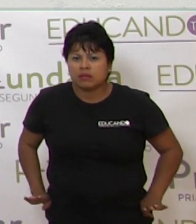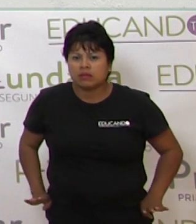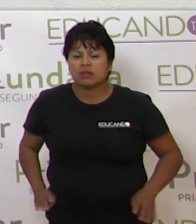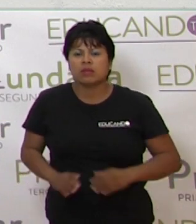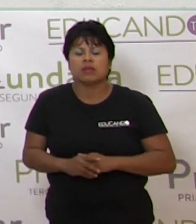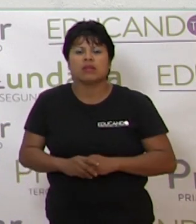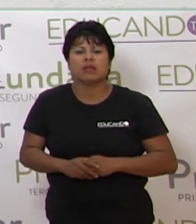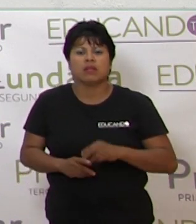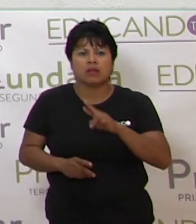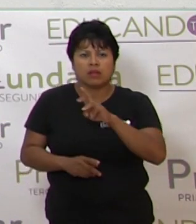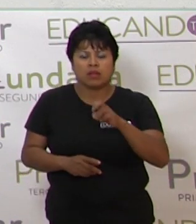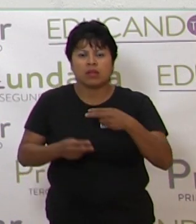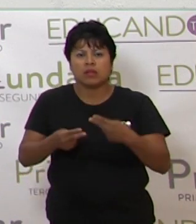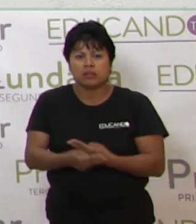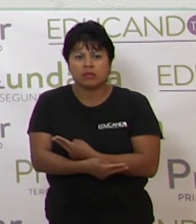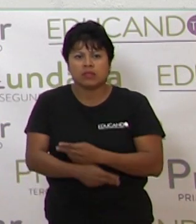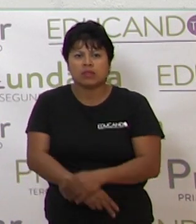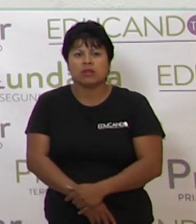del Renacimiento.